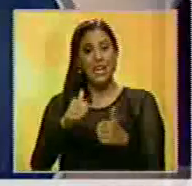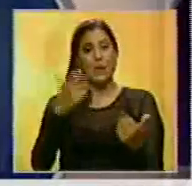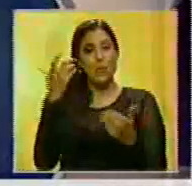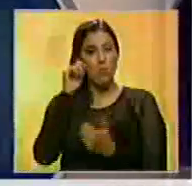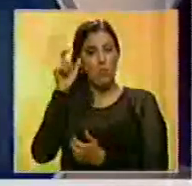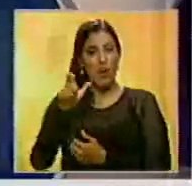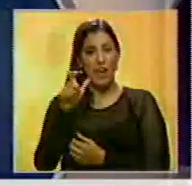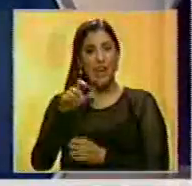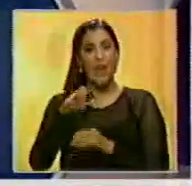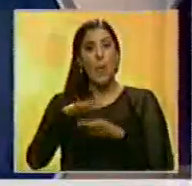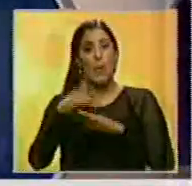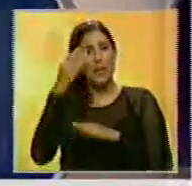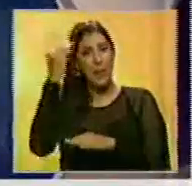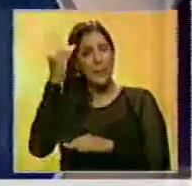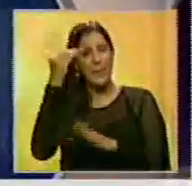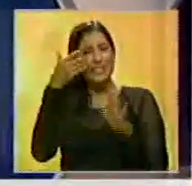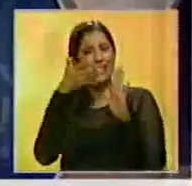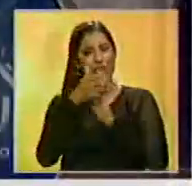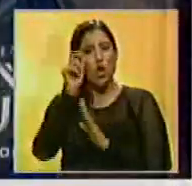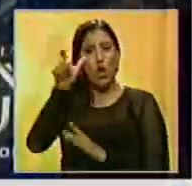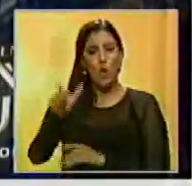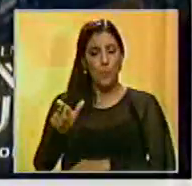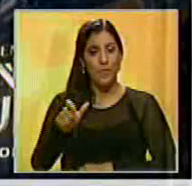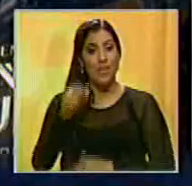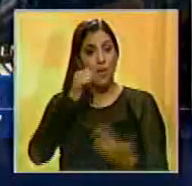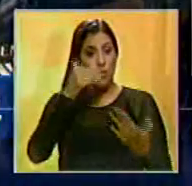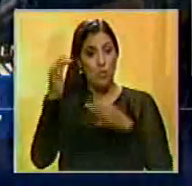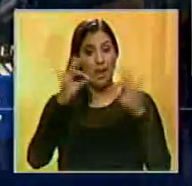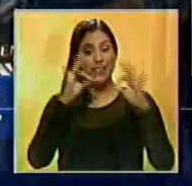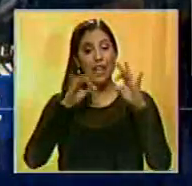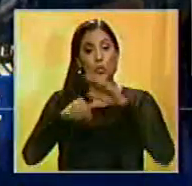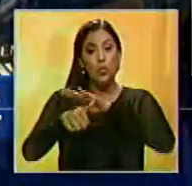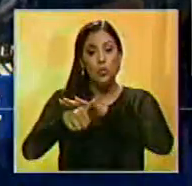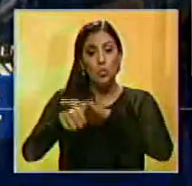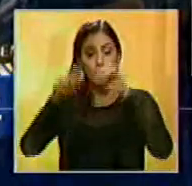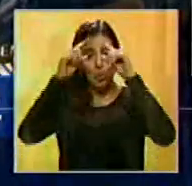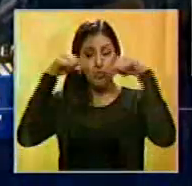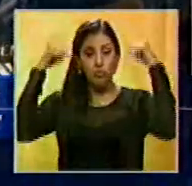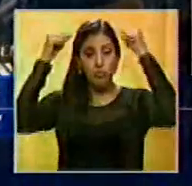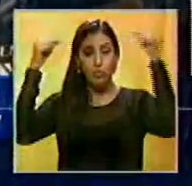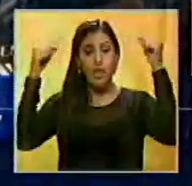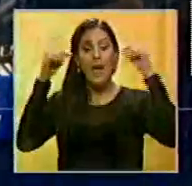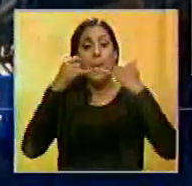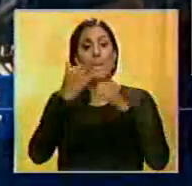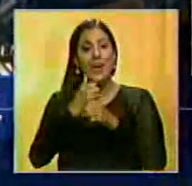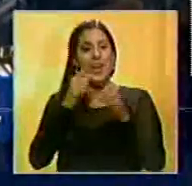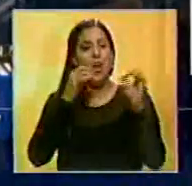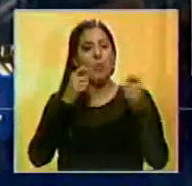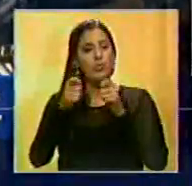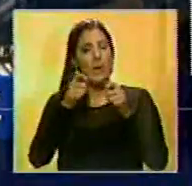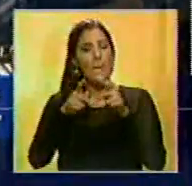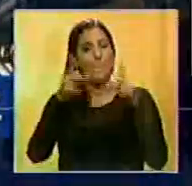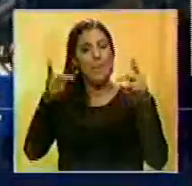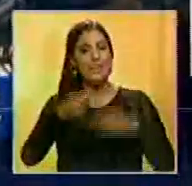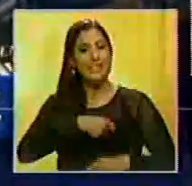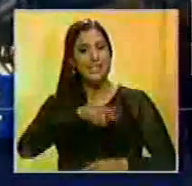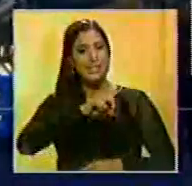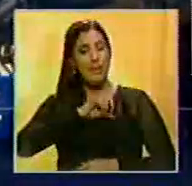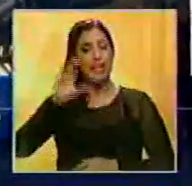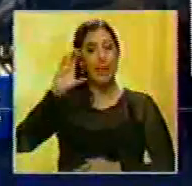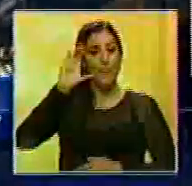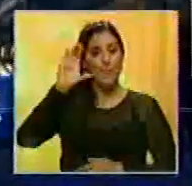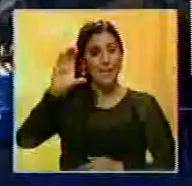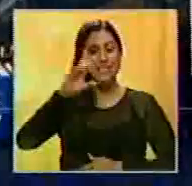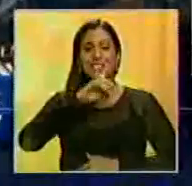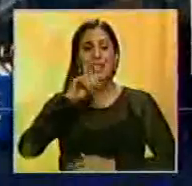Megan Fox y lo que piensa de los hombres. La actriz de Las Tortugas Ninja estuvo en un conversatorio con el diario español El País y